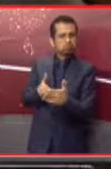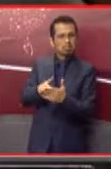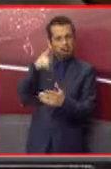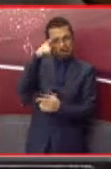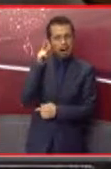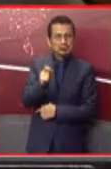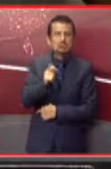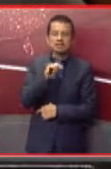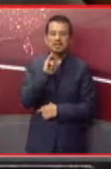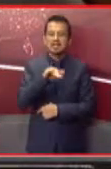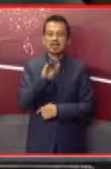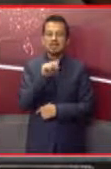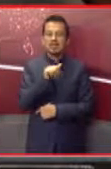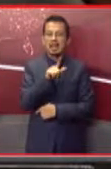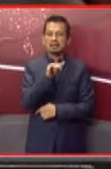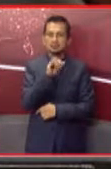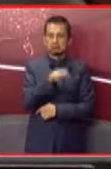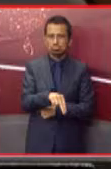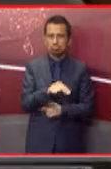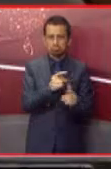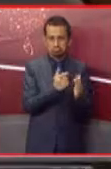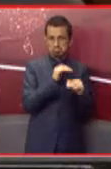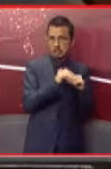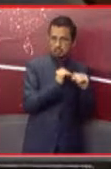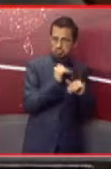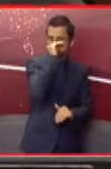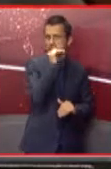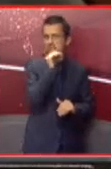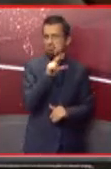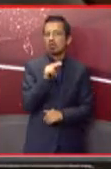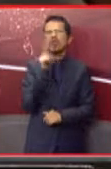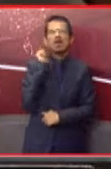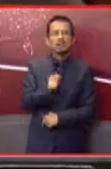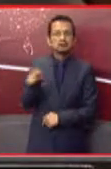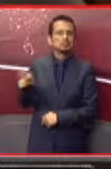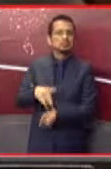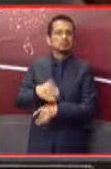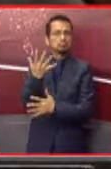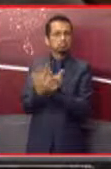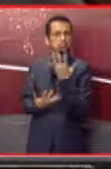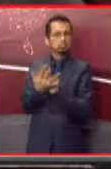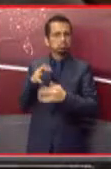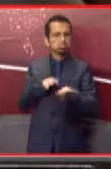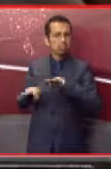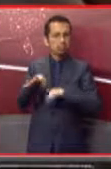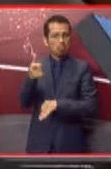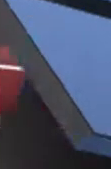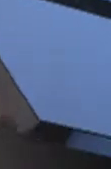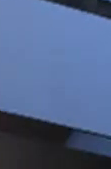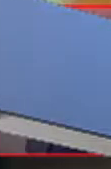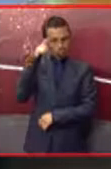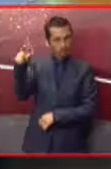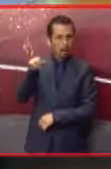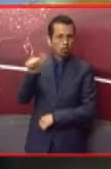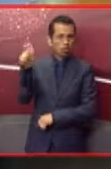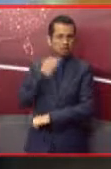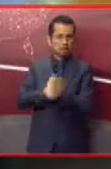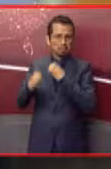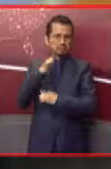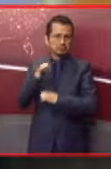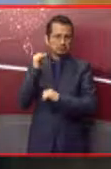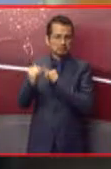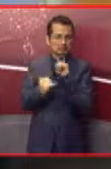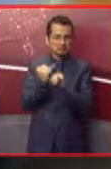que significa, en todo caso, vender mano de obra barata a empresas del exterior. El